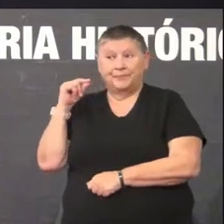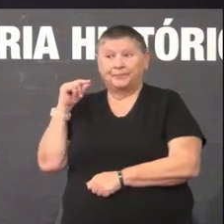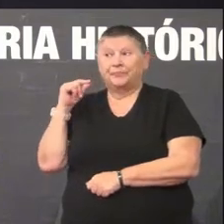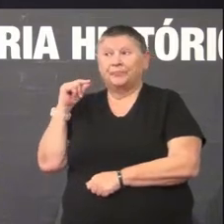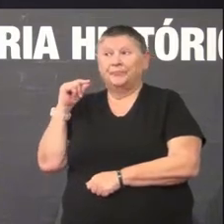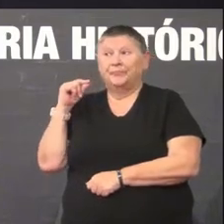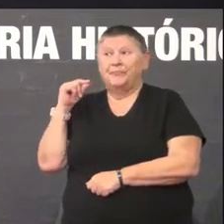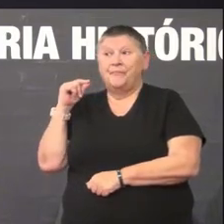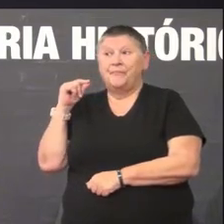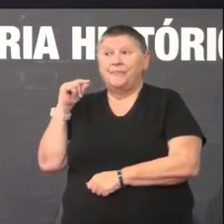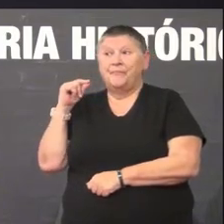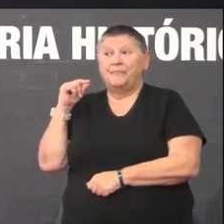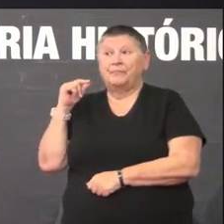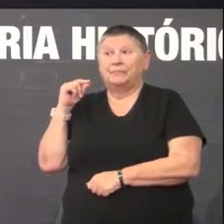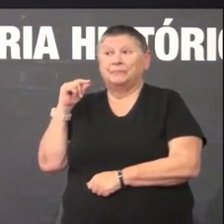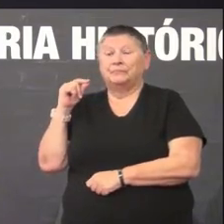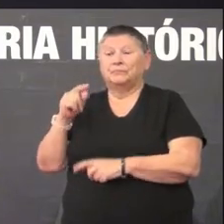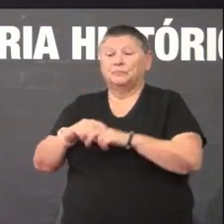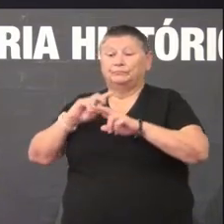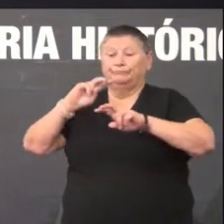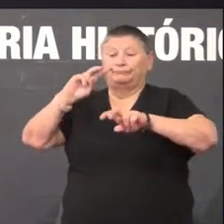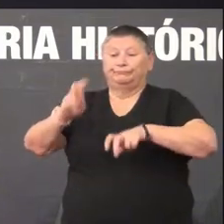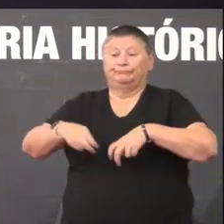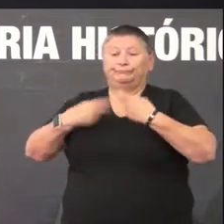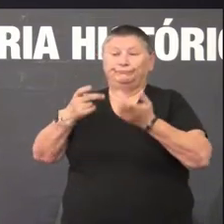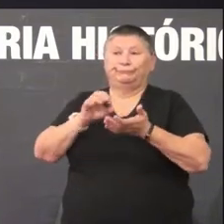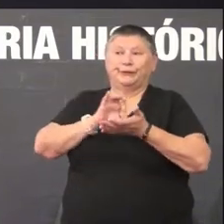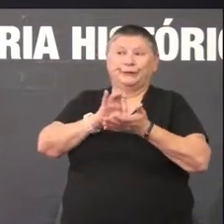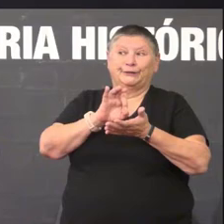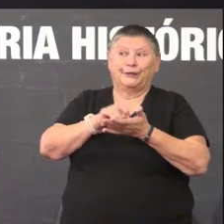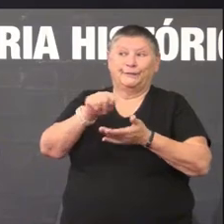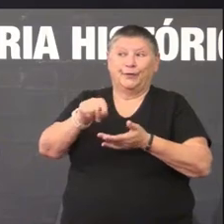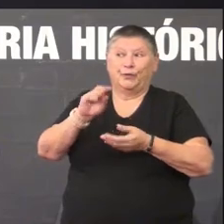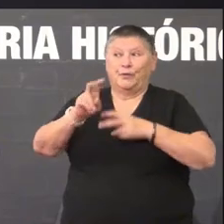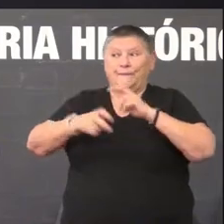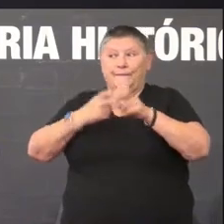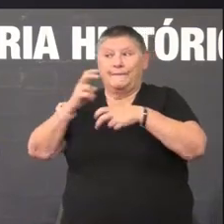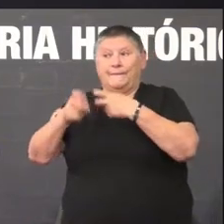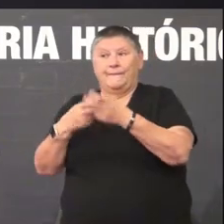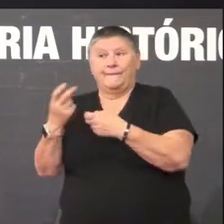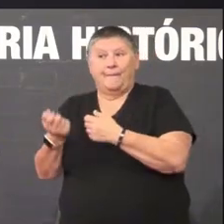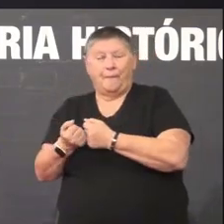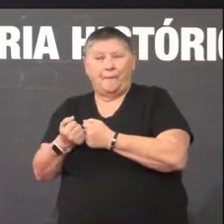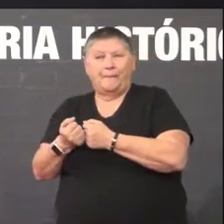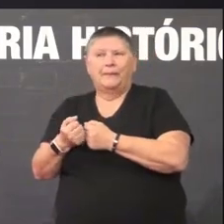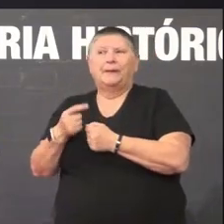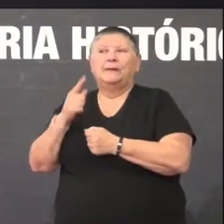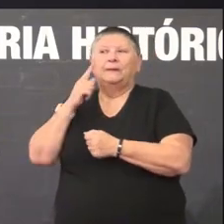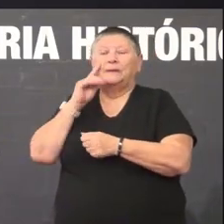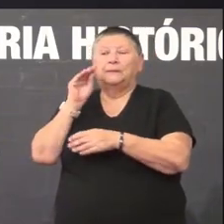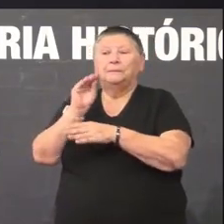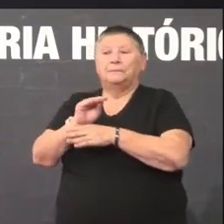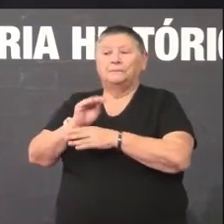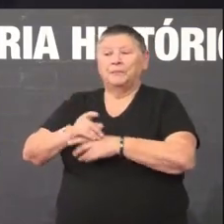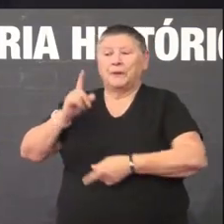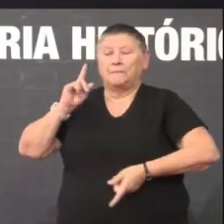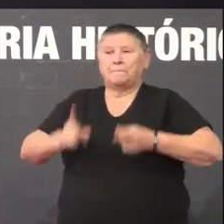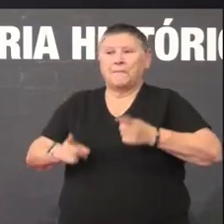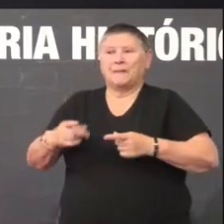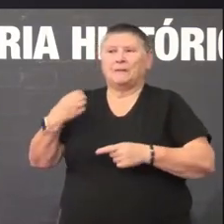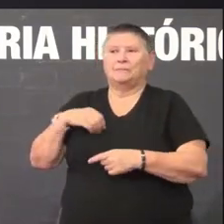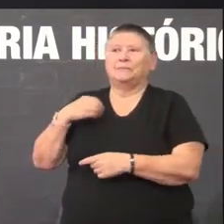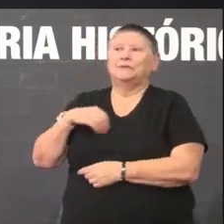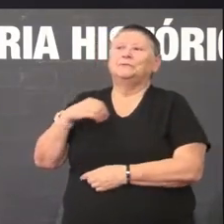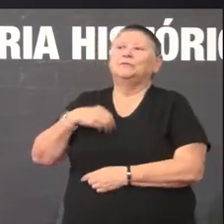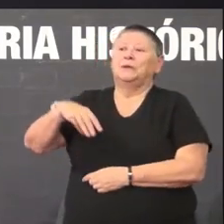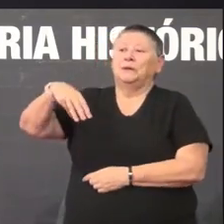González hace una reestructuración del servicio, etcétera, etcétera, y ponen y mantienen en el mando a Emilio Alonso Manglano. Emilio